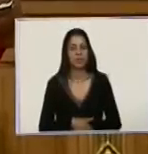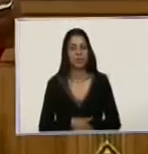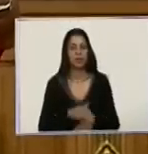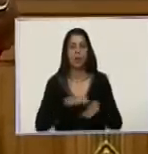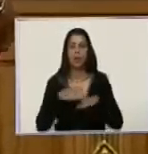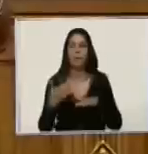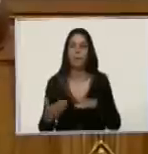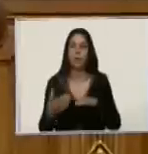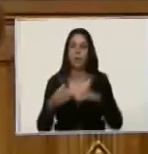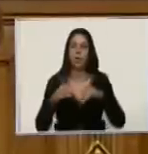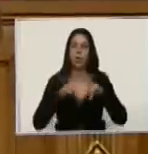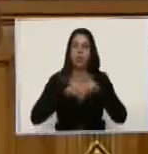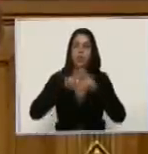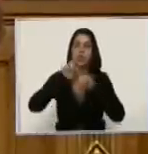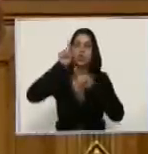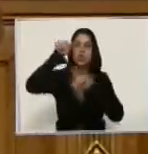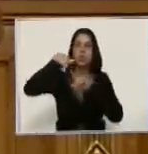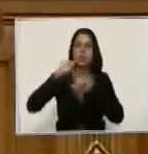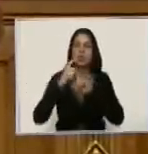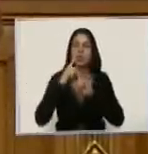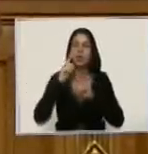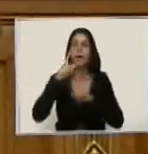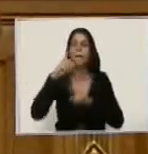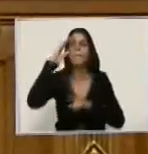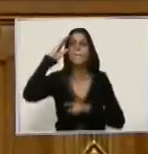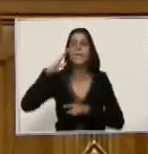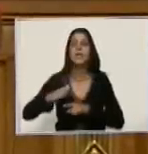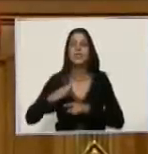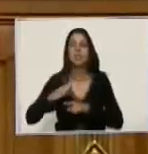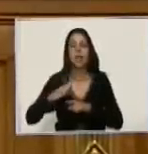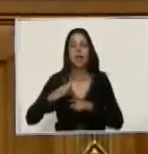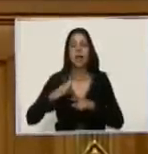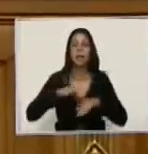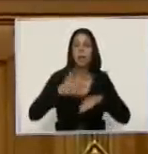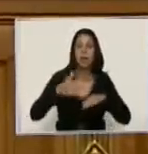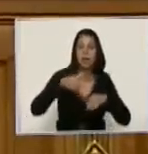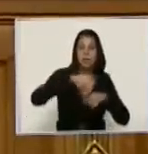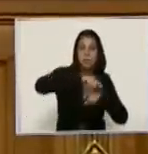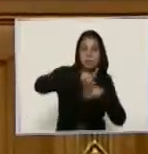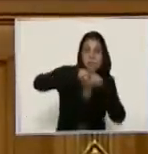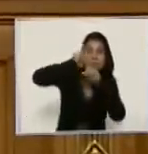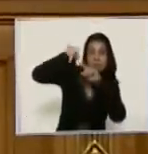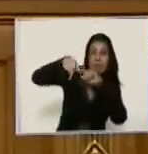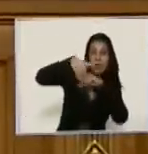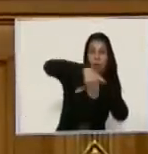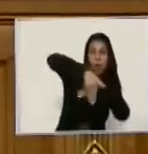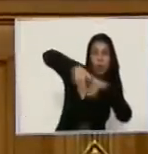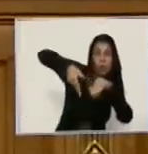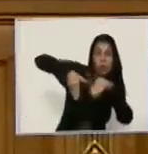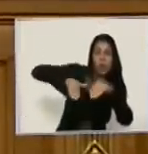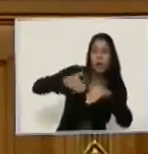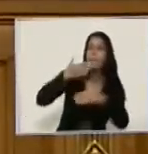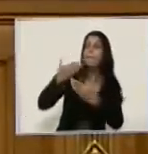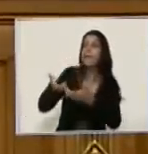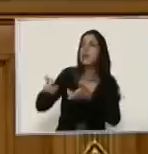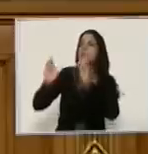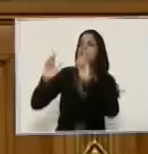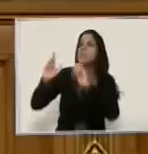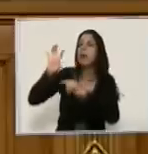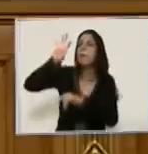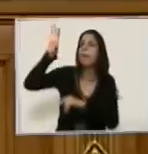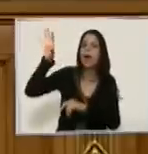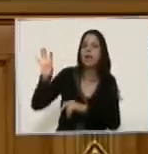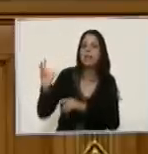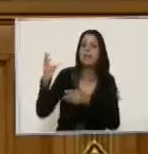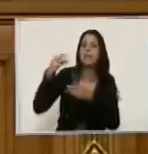baterías antiaéreas en la infraestructura militar, en la infraestructura petrolera, porque no le tengo que pedir permiso a ninguna potencia, entonces ninguna